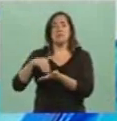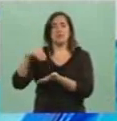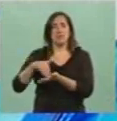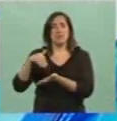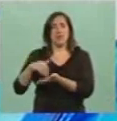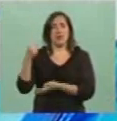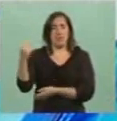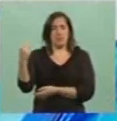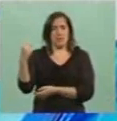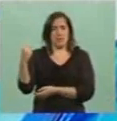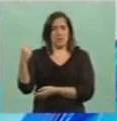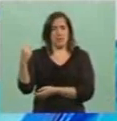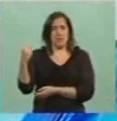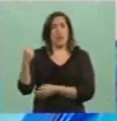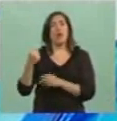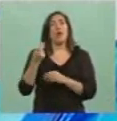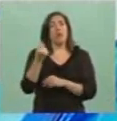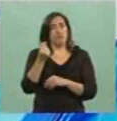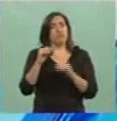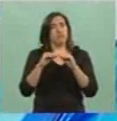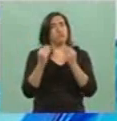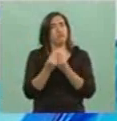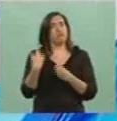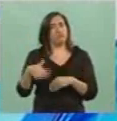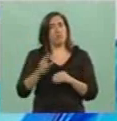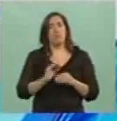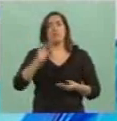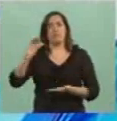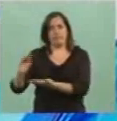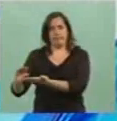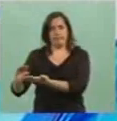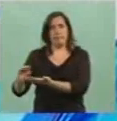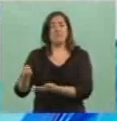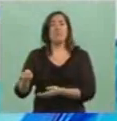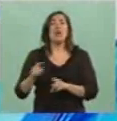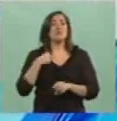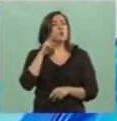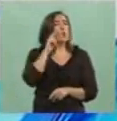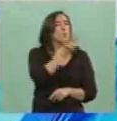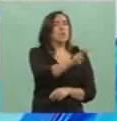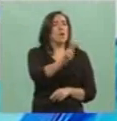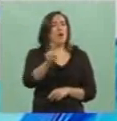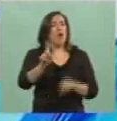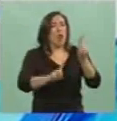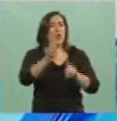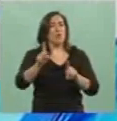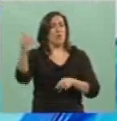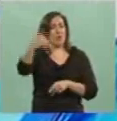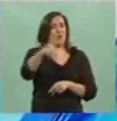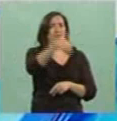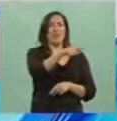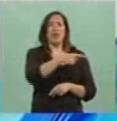400.000 millones de pesos, una cifra inédita. Veo por ahí algún gobernador también de esta